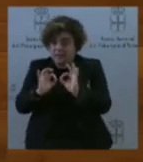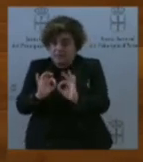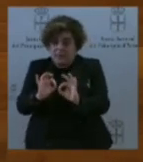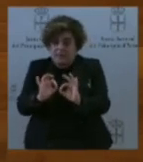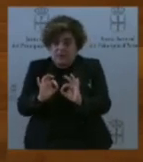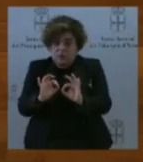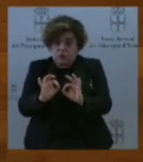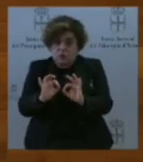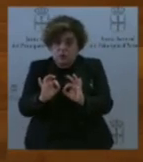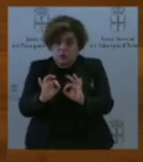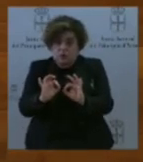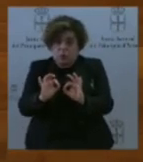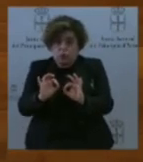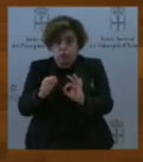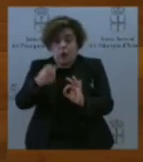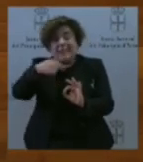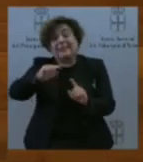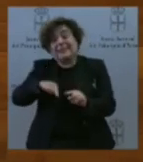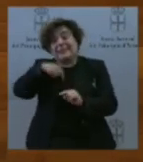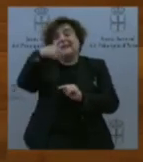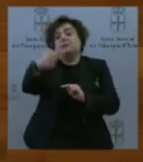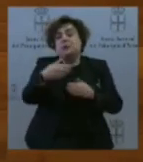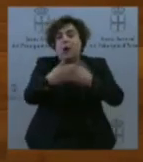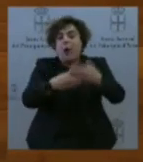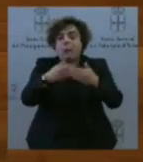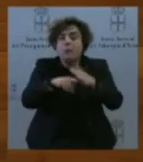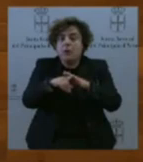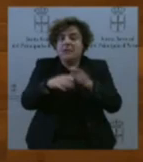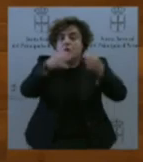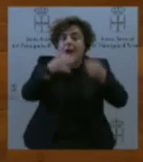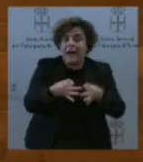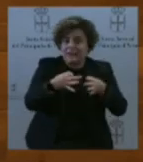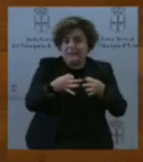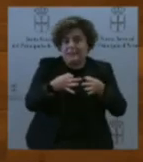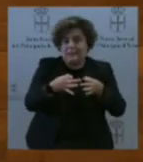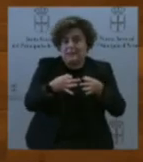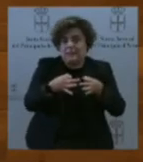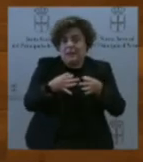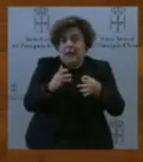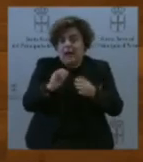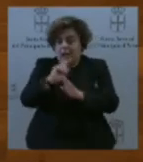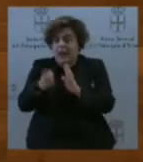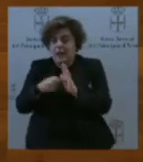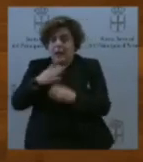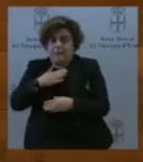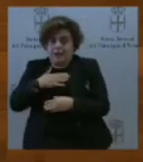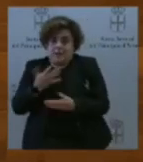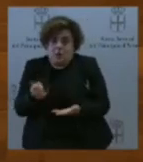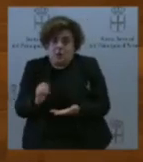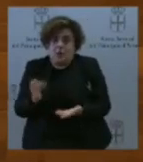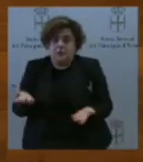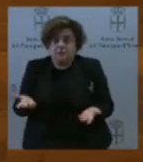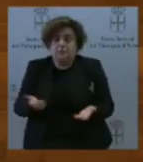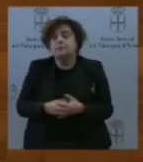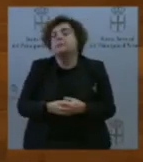elevaremoslo en el proceso de garantías que tiene la propia Ley de Patrimonio a la que nos debemos. Esa Ley a lo que yo tengo